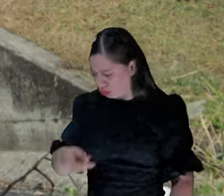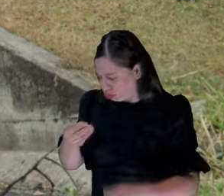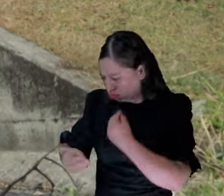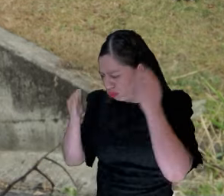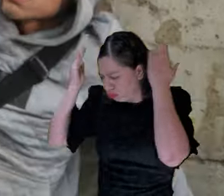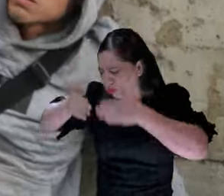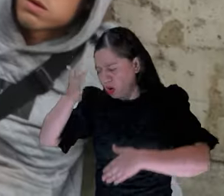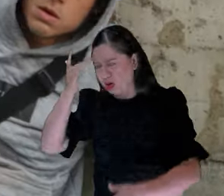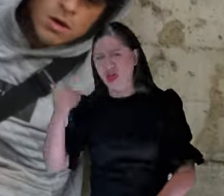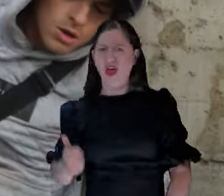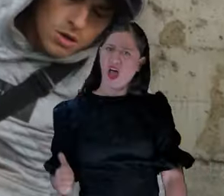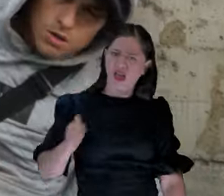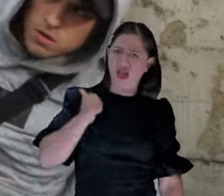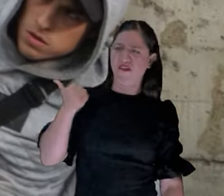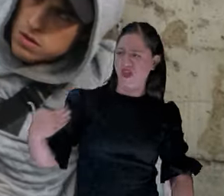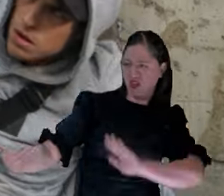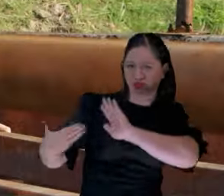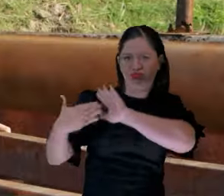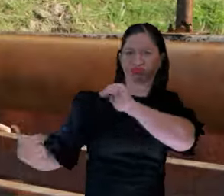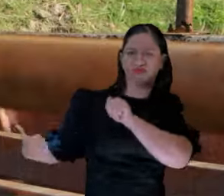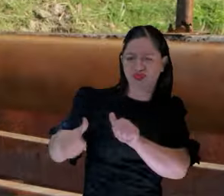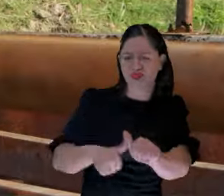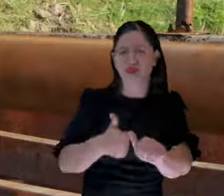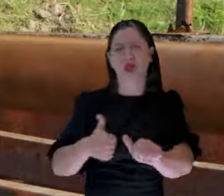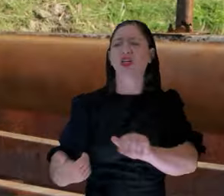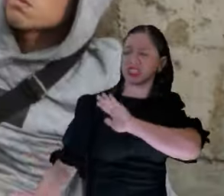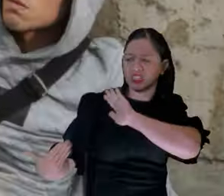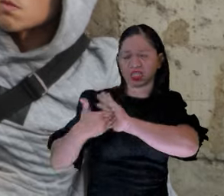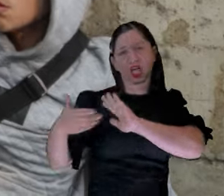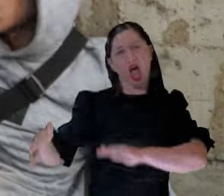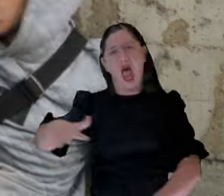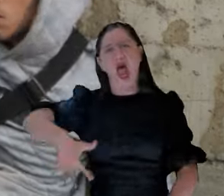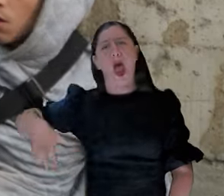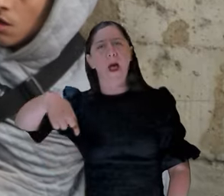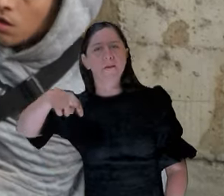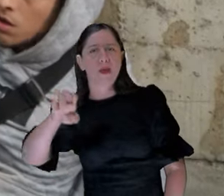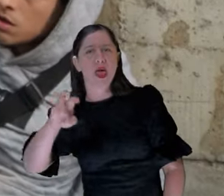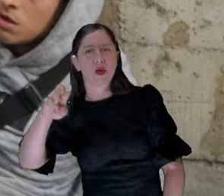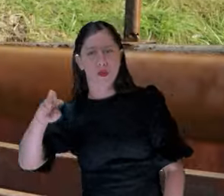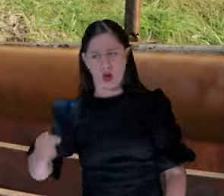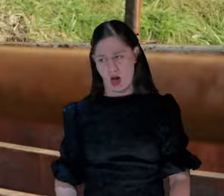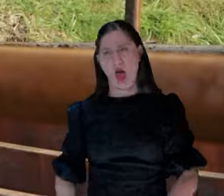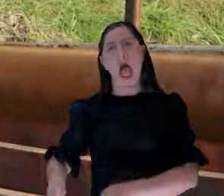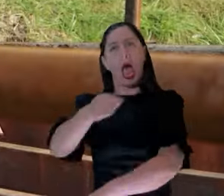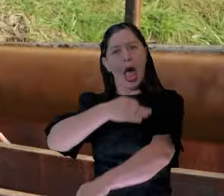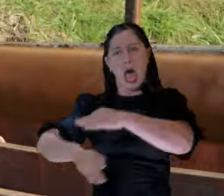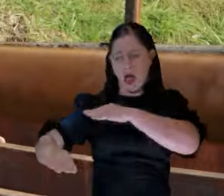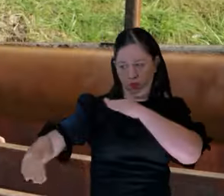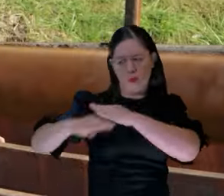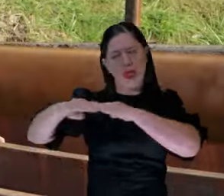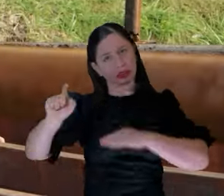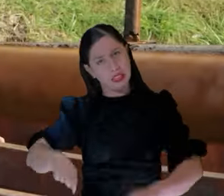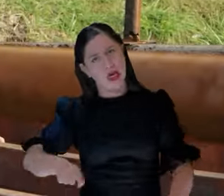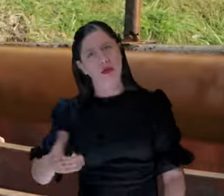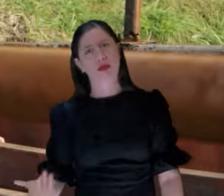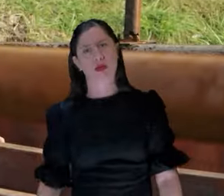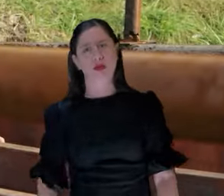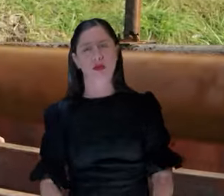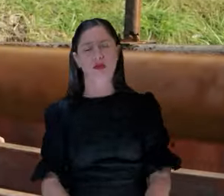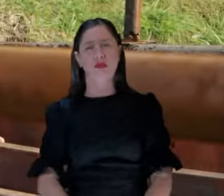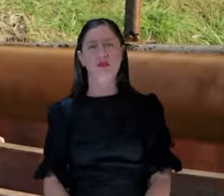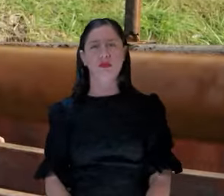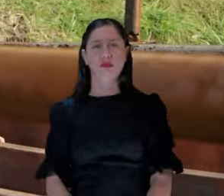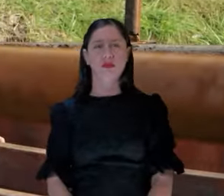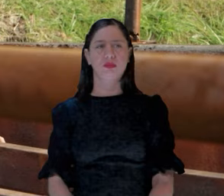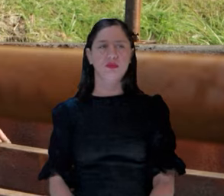ahí? Ofendidos, pirón, nos corretearon. ¿Cómo así? Ofendidos con la gente del Pepo, pues. Hay que cobrárselas como sea, pues. Claro.